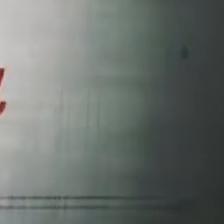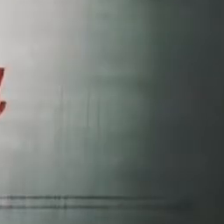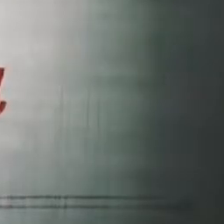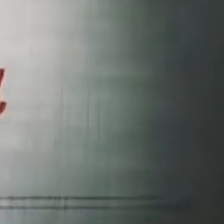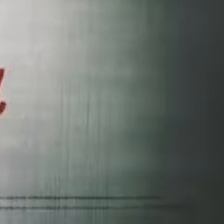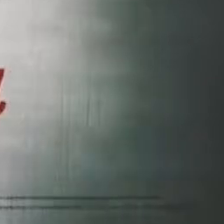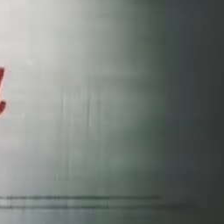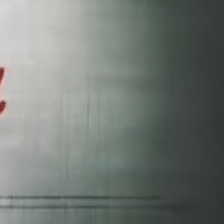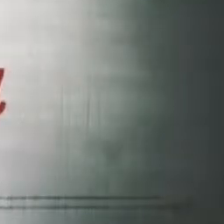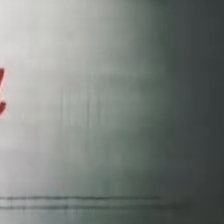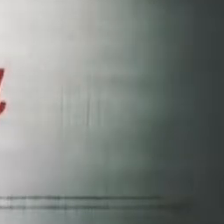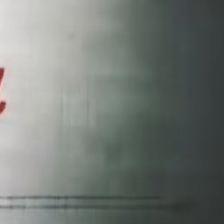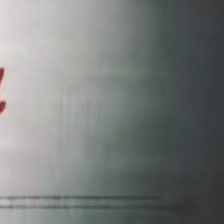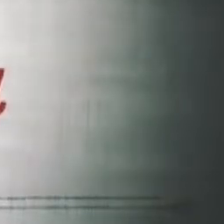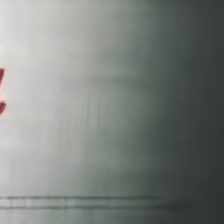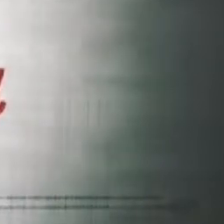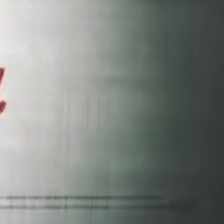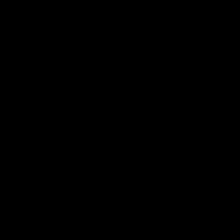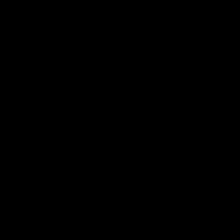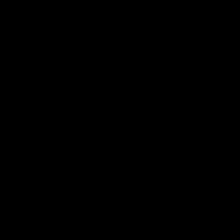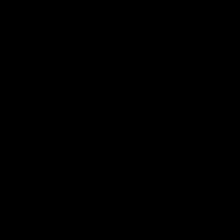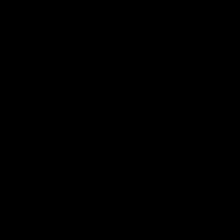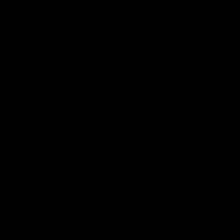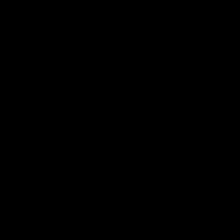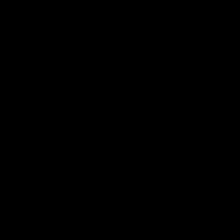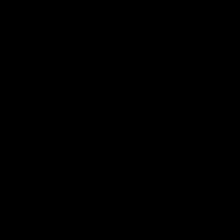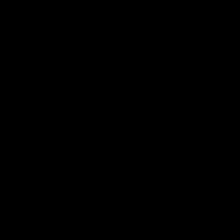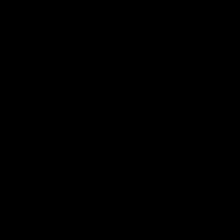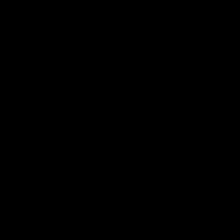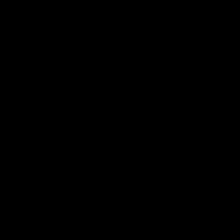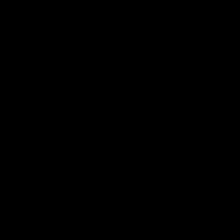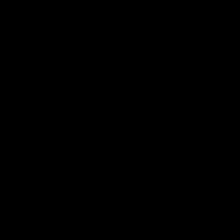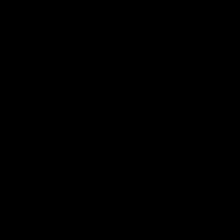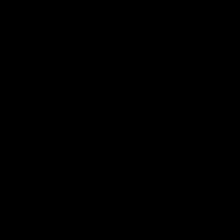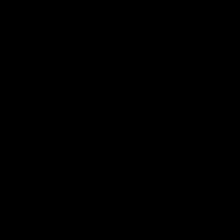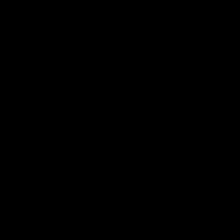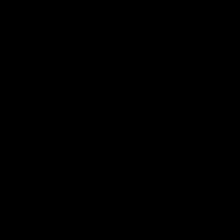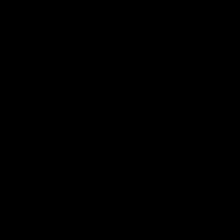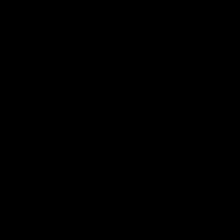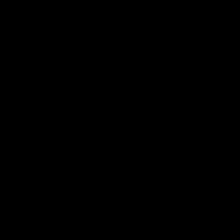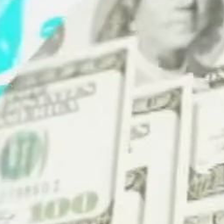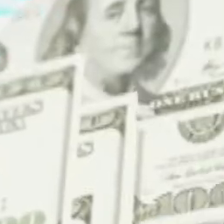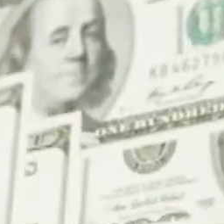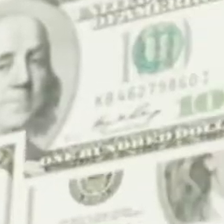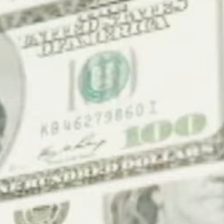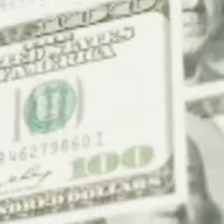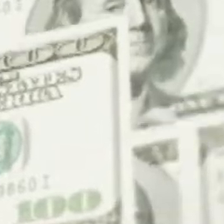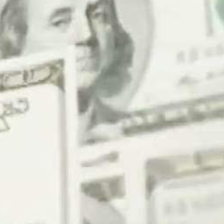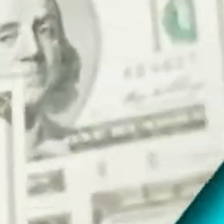a las 7:30 de la noche, aquí en 13, Costa Rica Televisión.